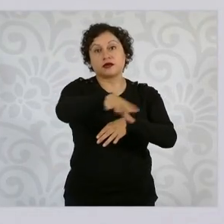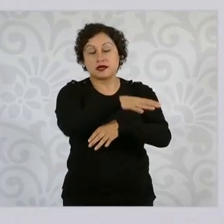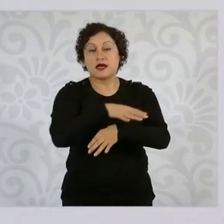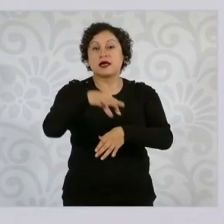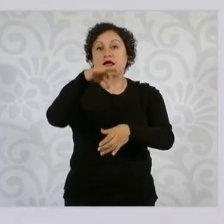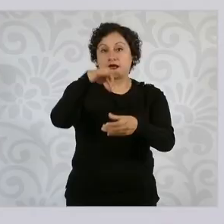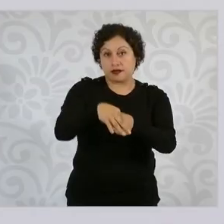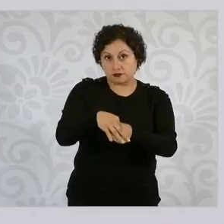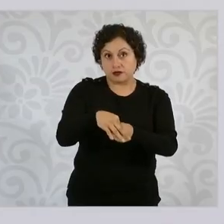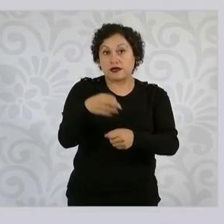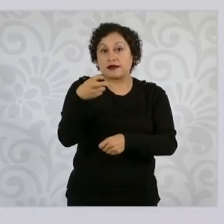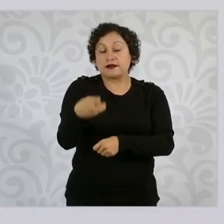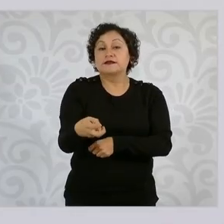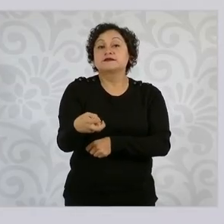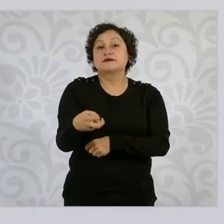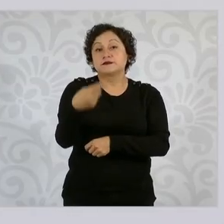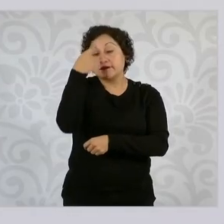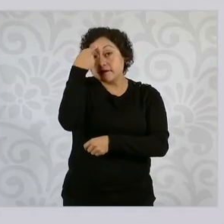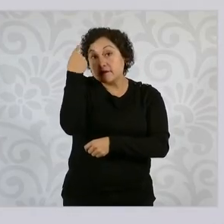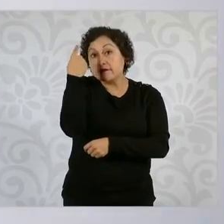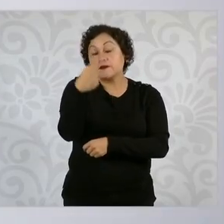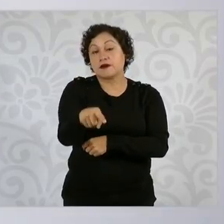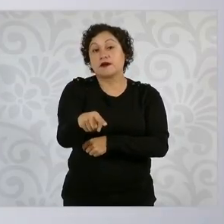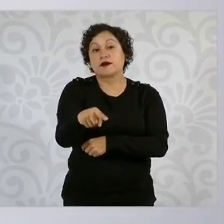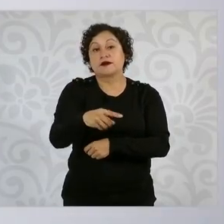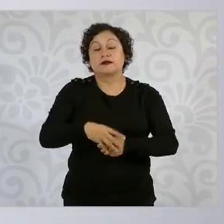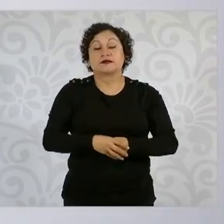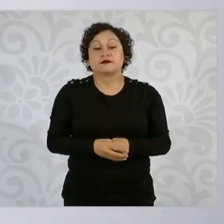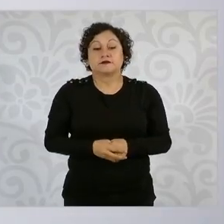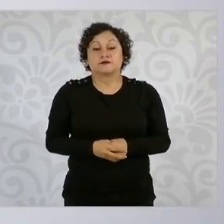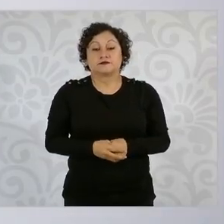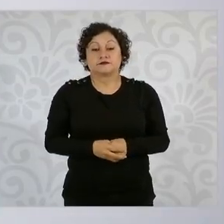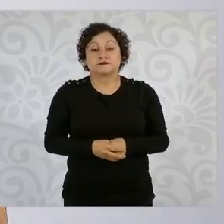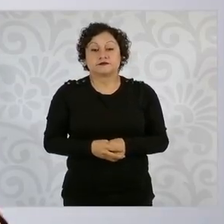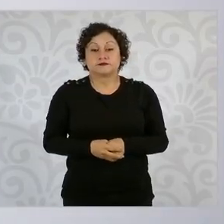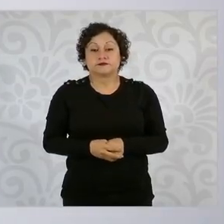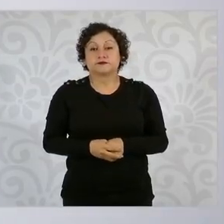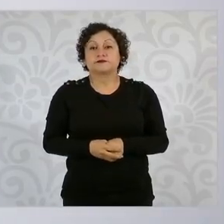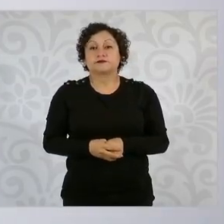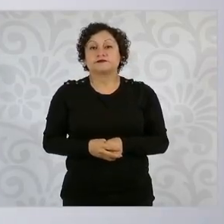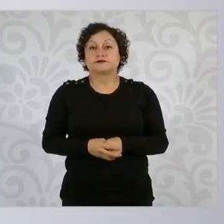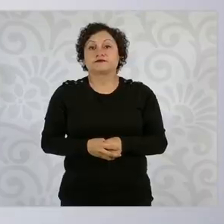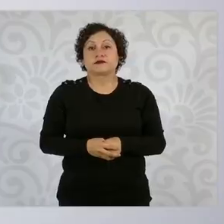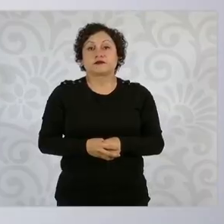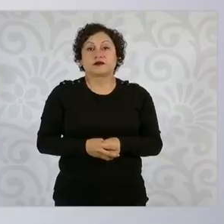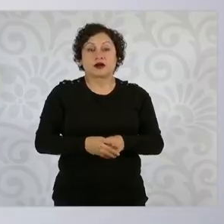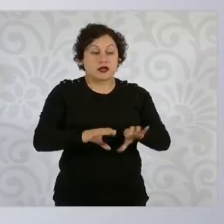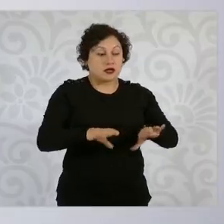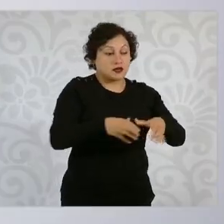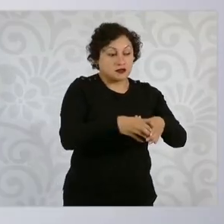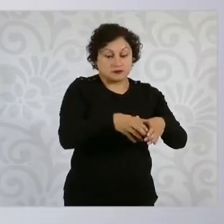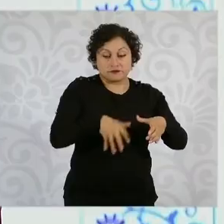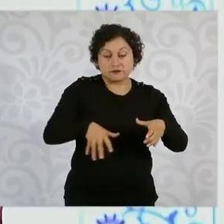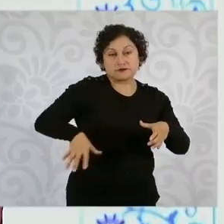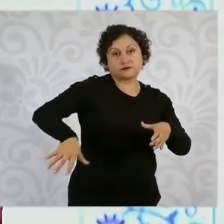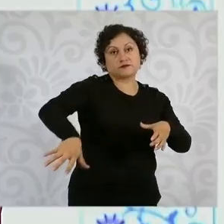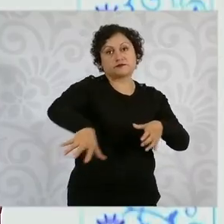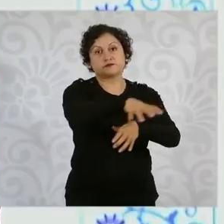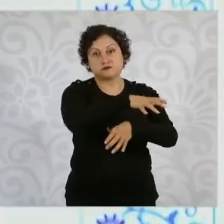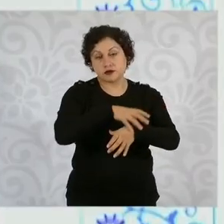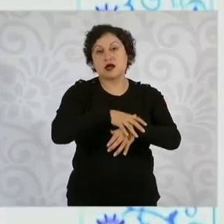será el 50% de los que son ya por circuitos judiciales de magistrados